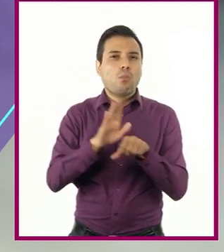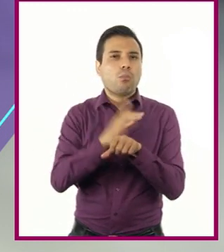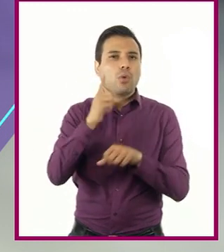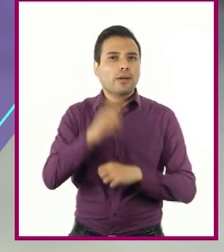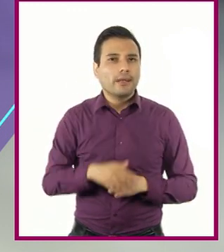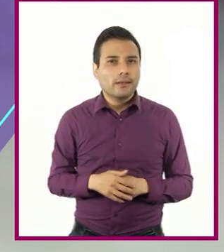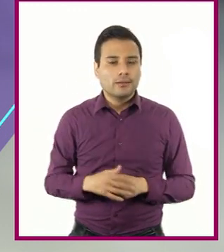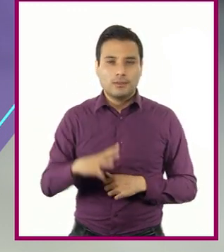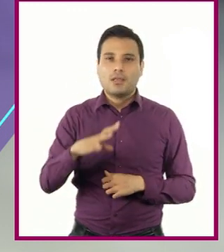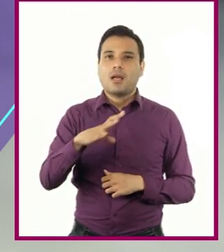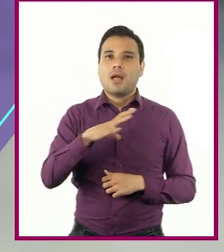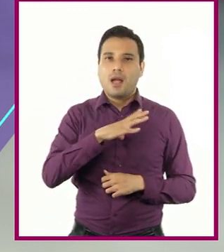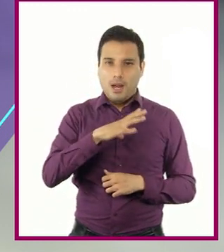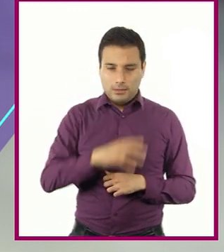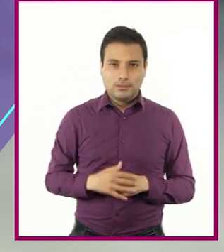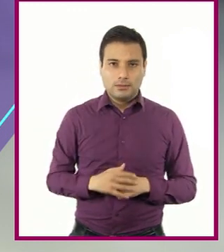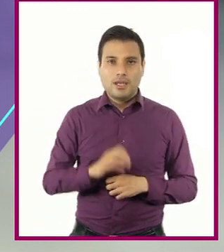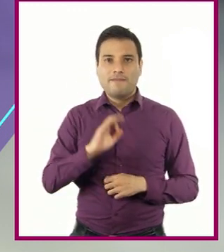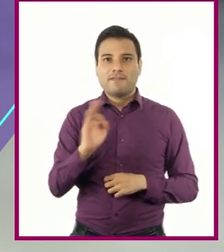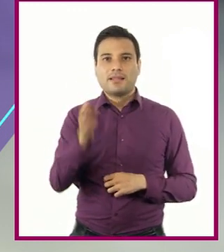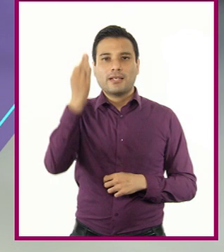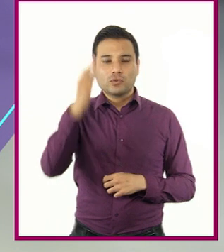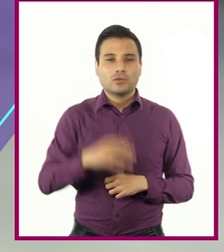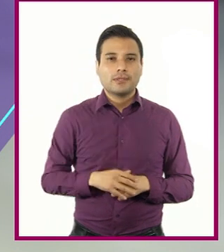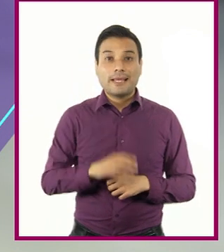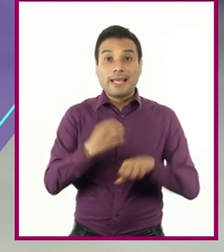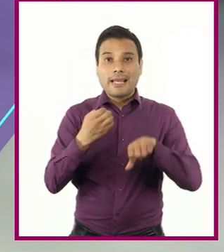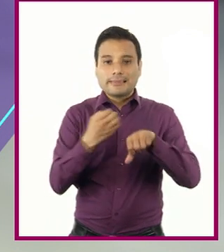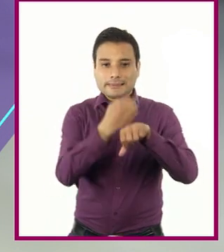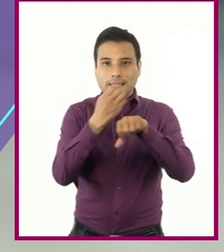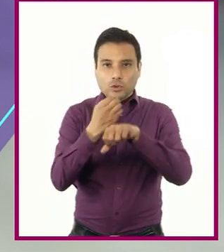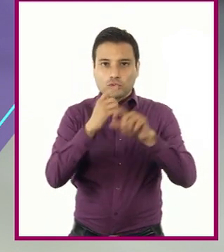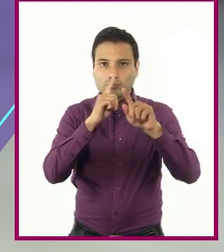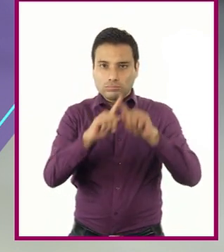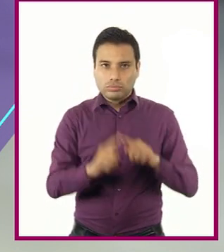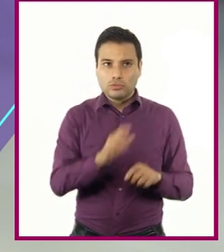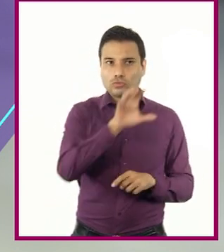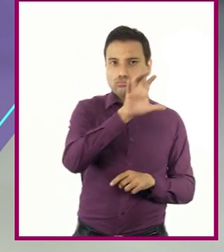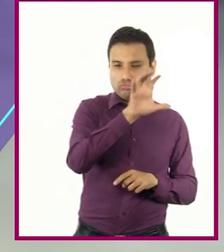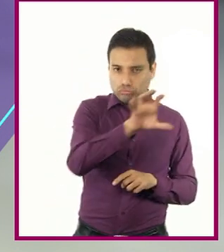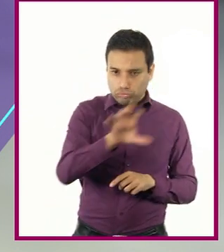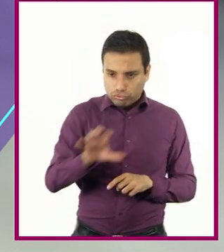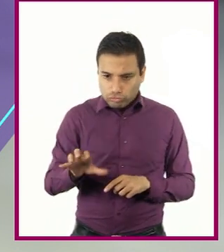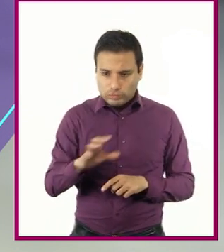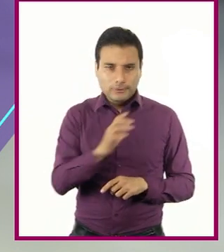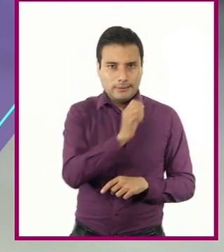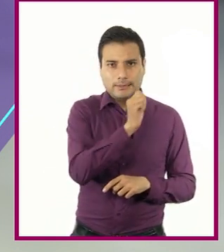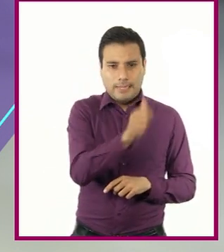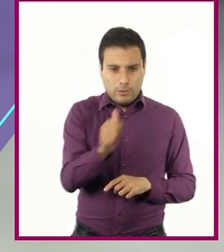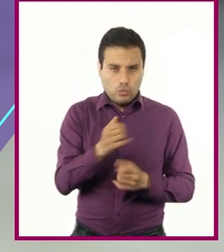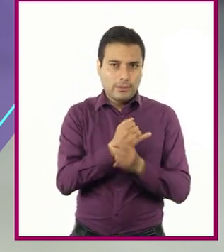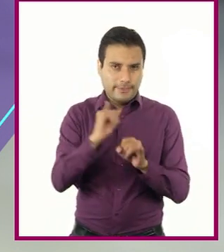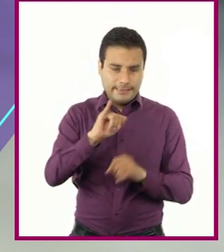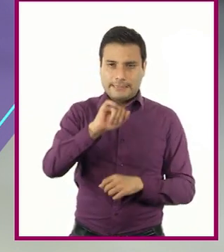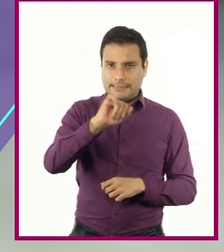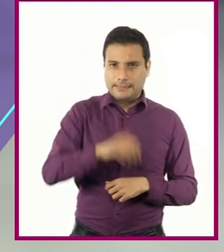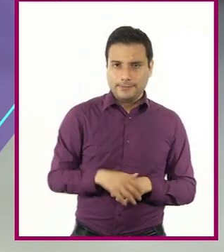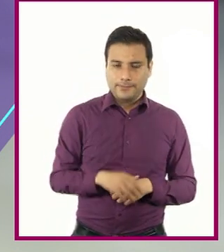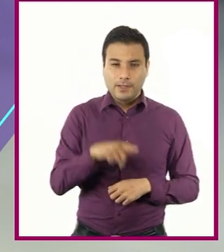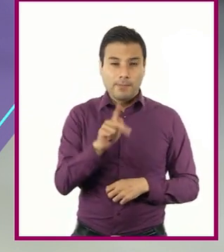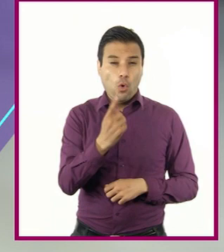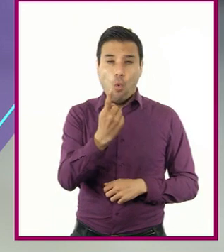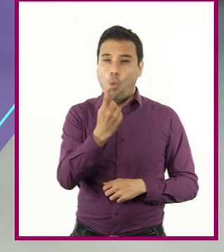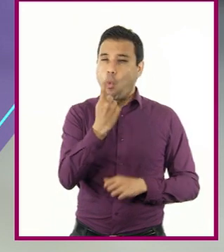lo constituye una federación o unión de estados que, aunque independientes en su regencia interna, toman como base la